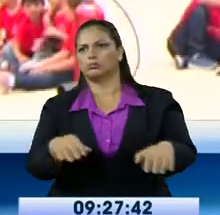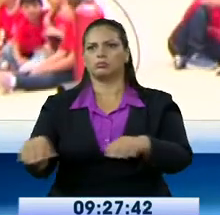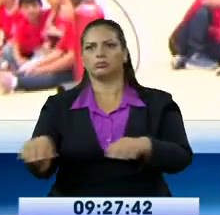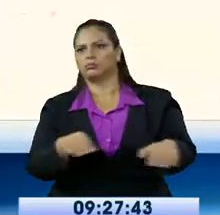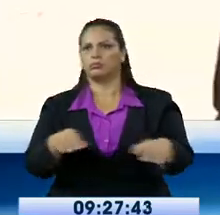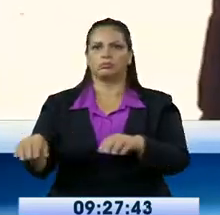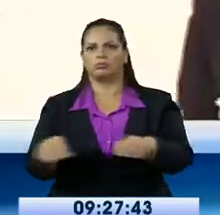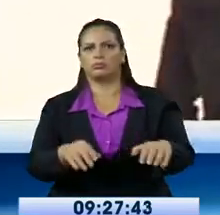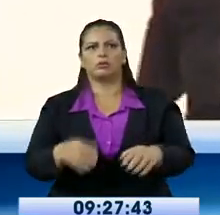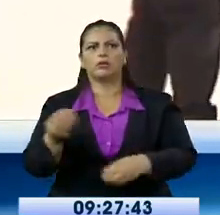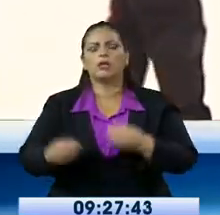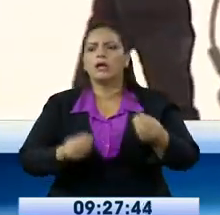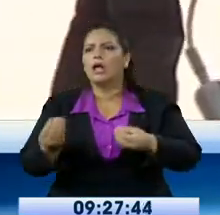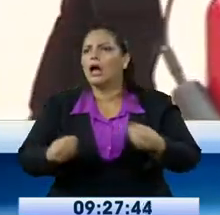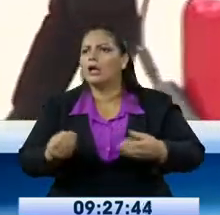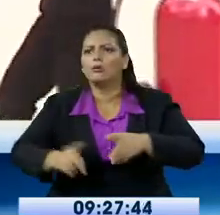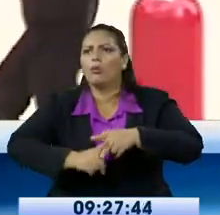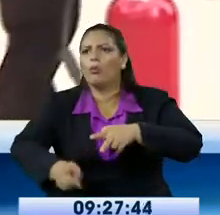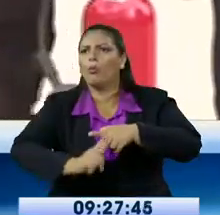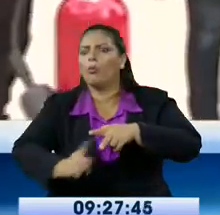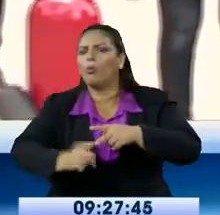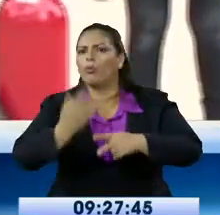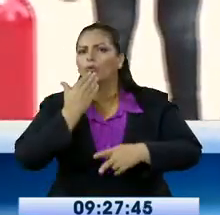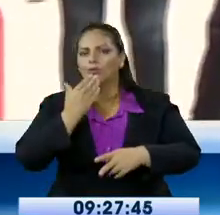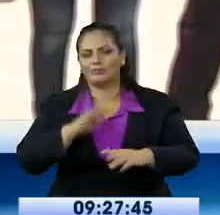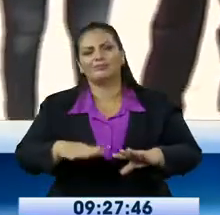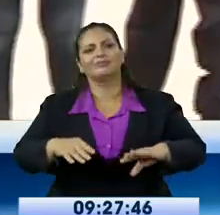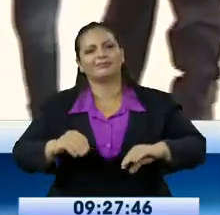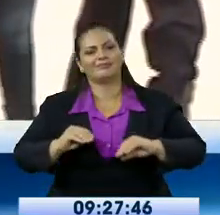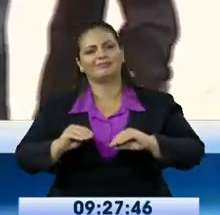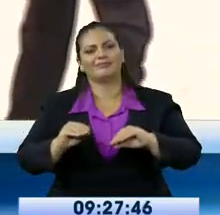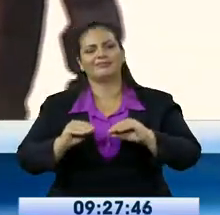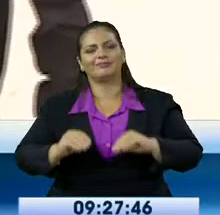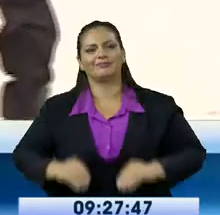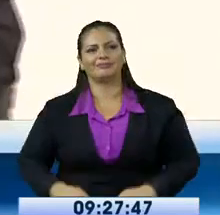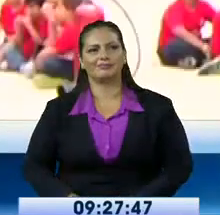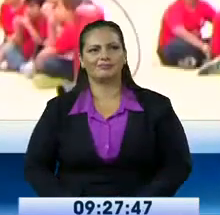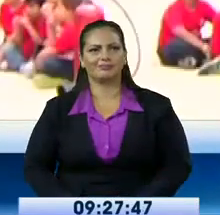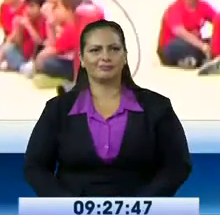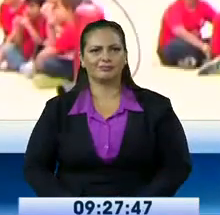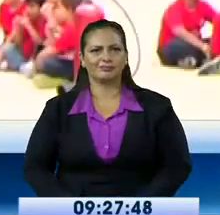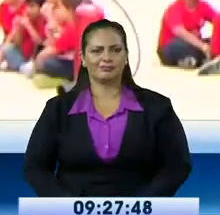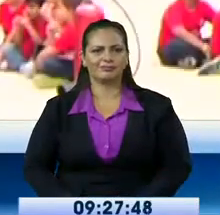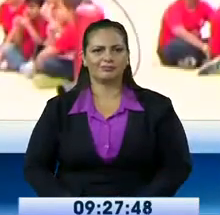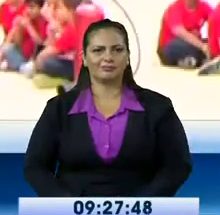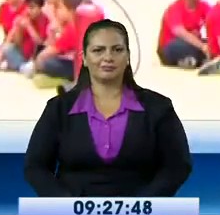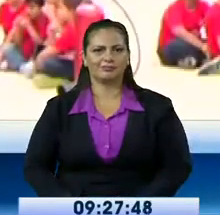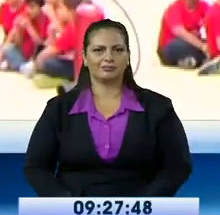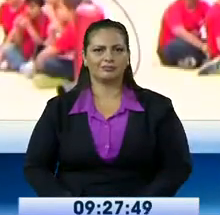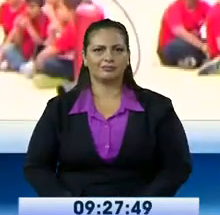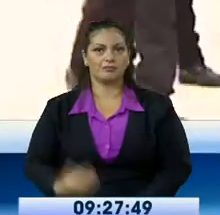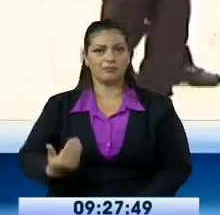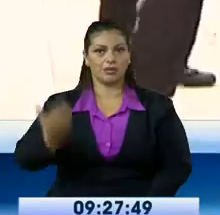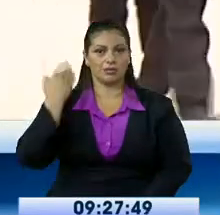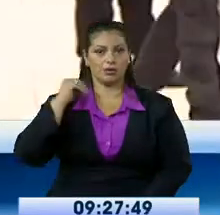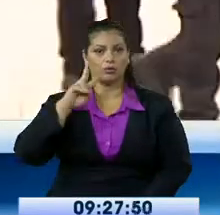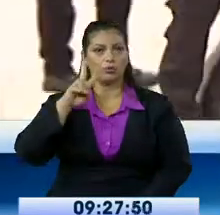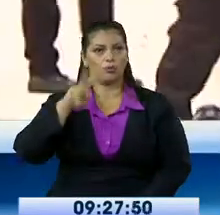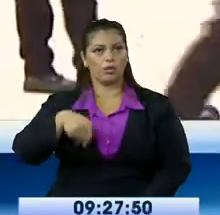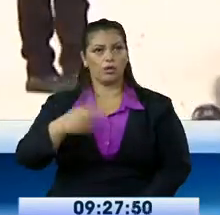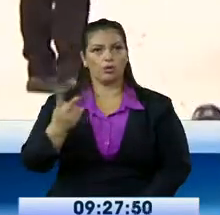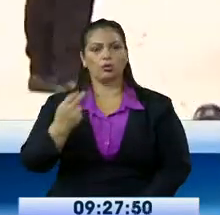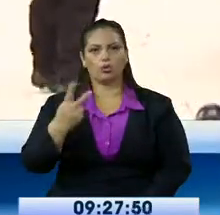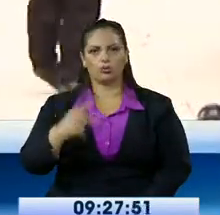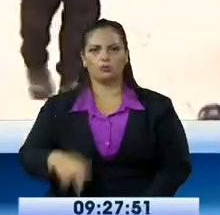una emergencia. Esta modalidad se ha realizado desde hace algunos años con éxito. A partir del 2012 tenemos